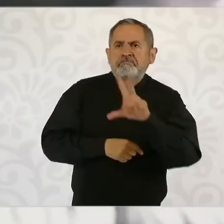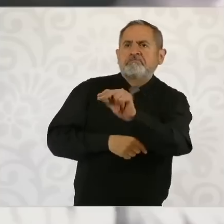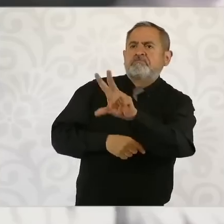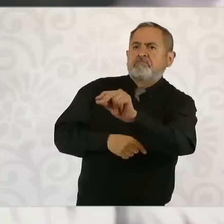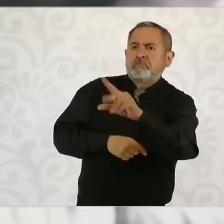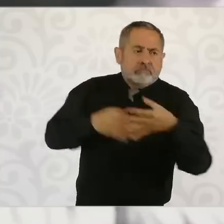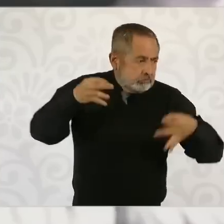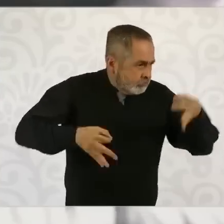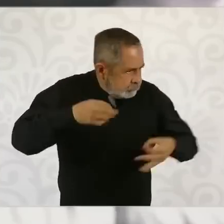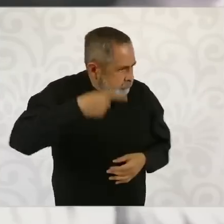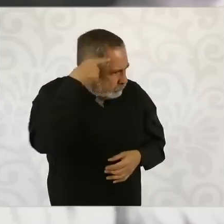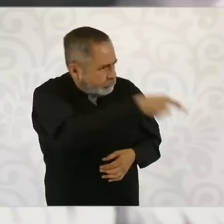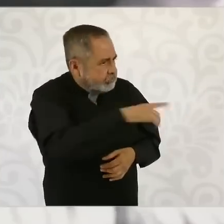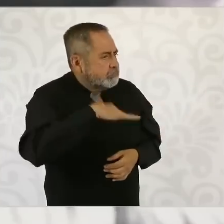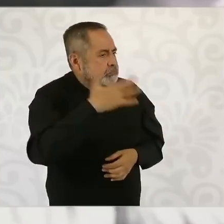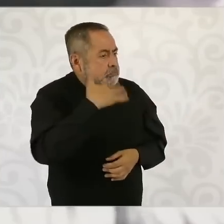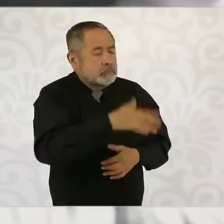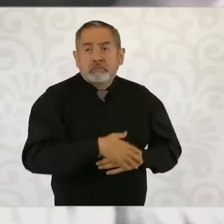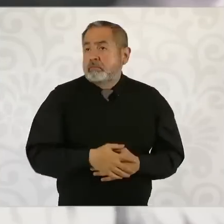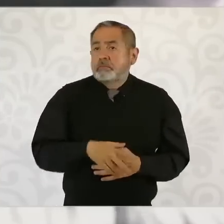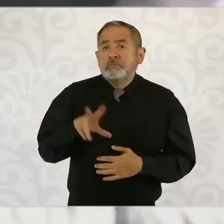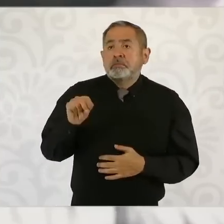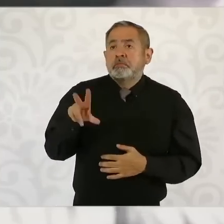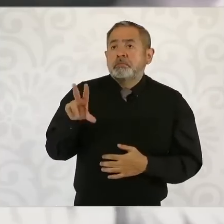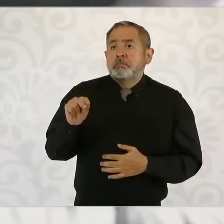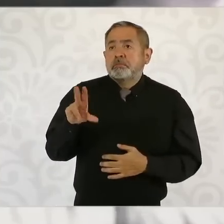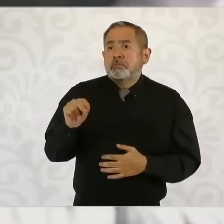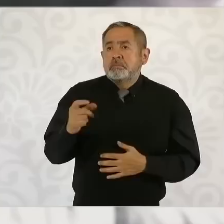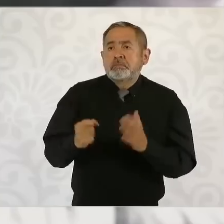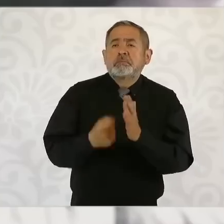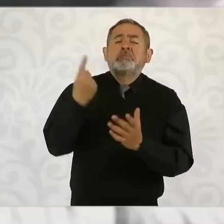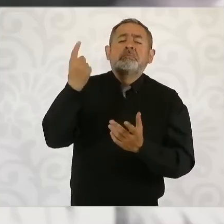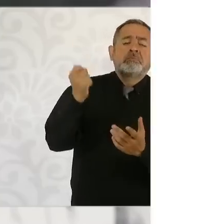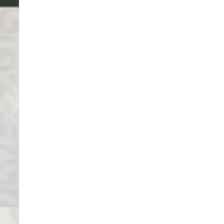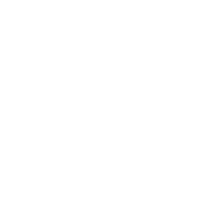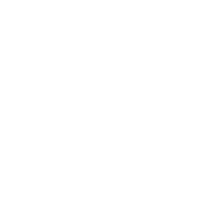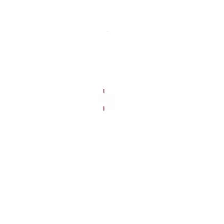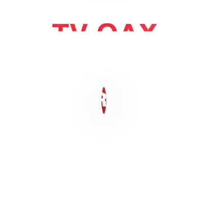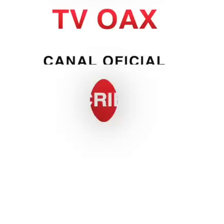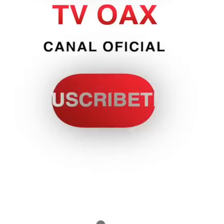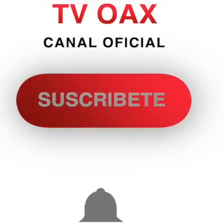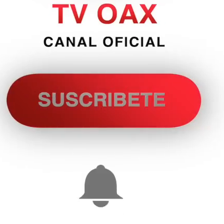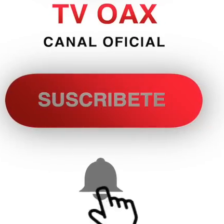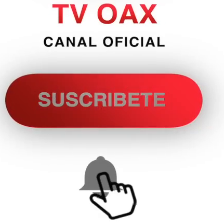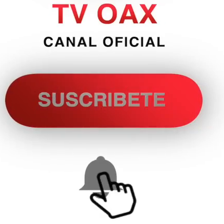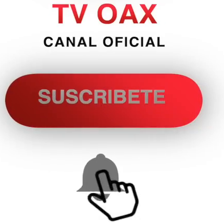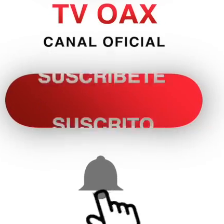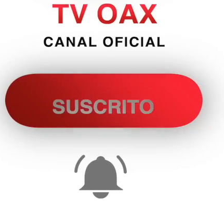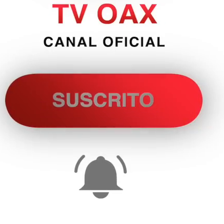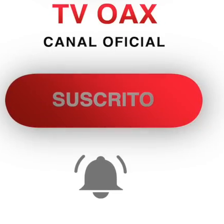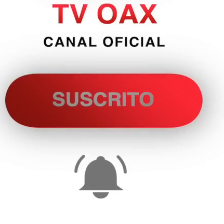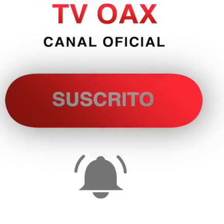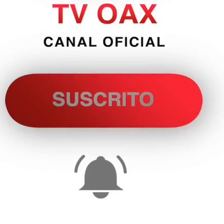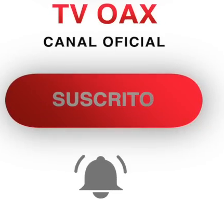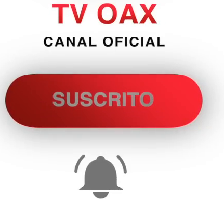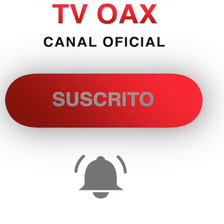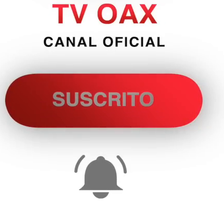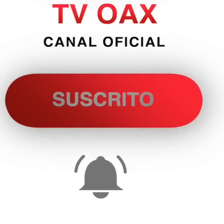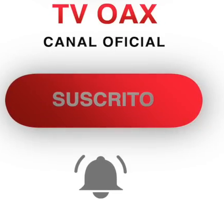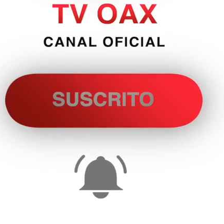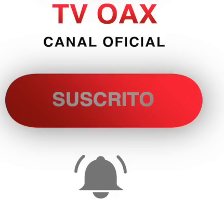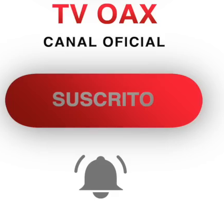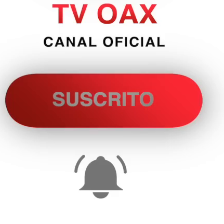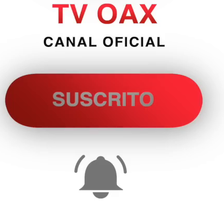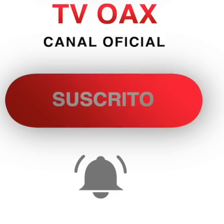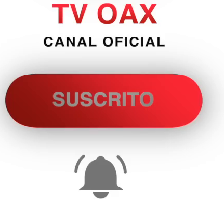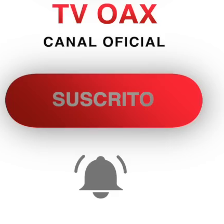esos juicios más que cuando ellos lo autorizan. Eso va en contra de la esencia de un proceso legal de responsabilidad